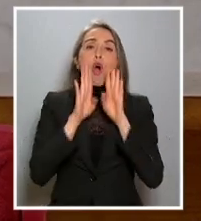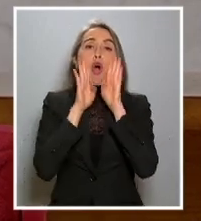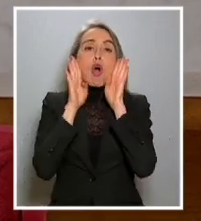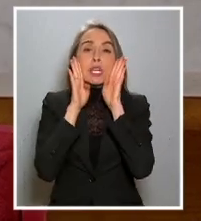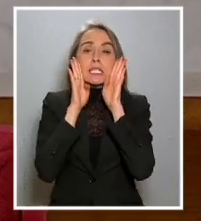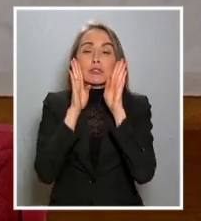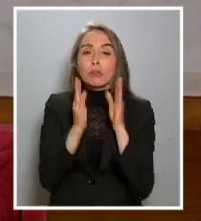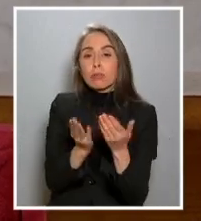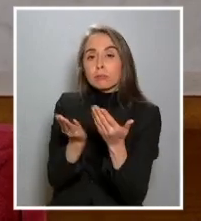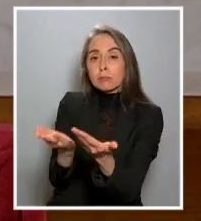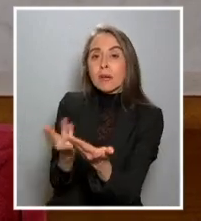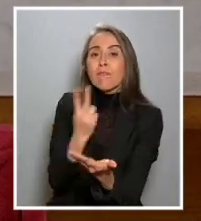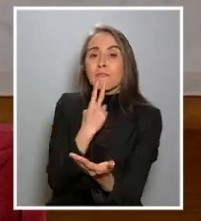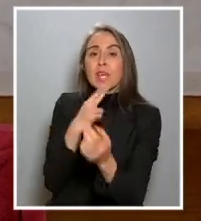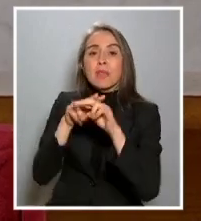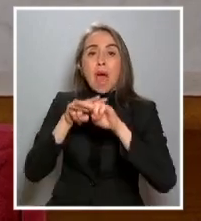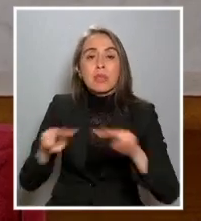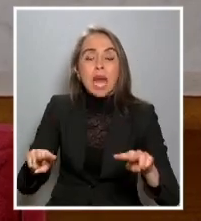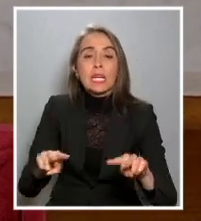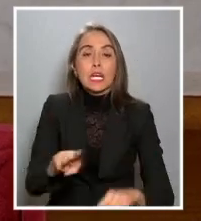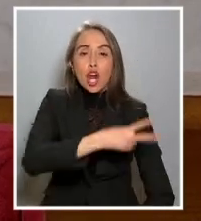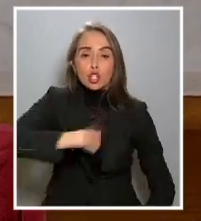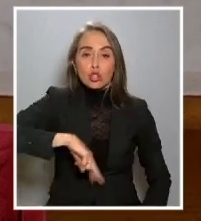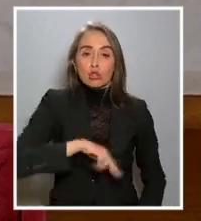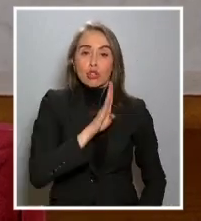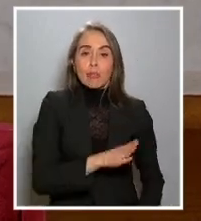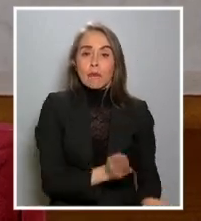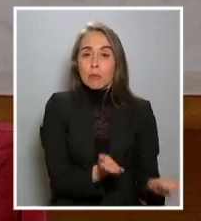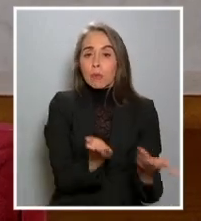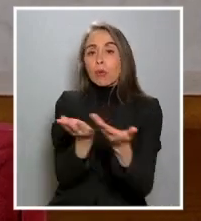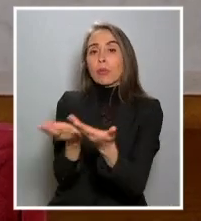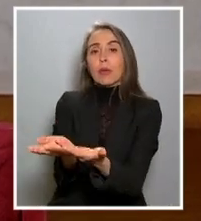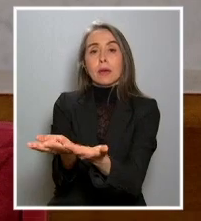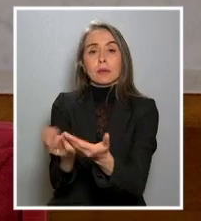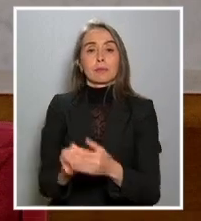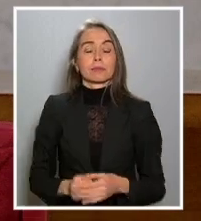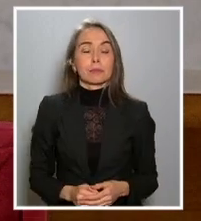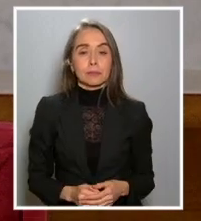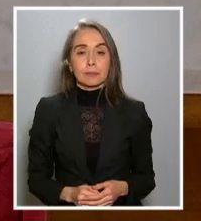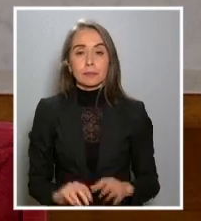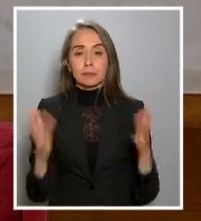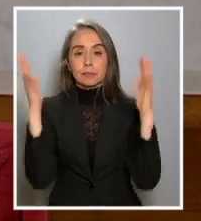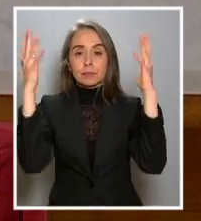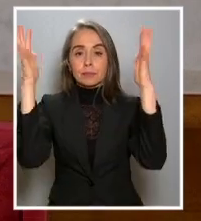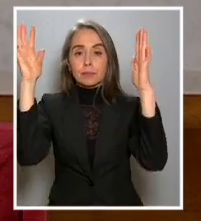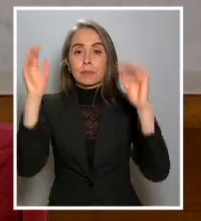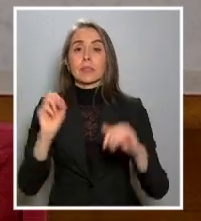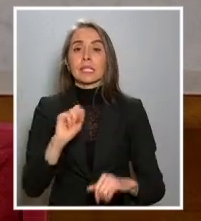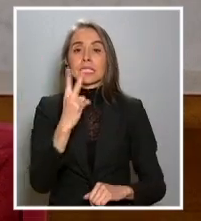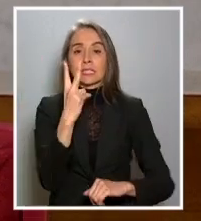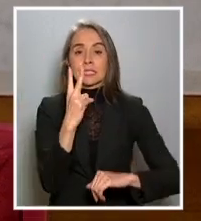que merecen una vida tranquila y debemos dársela. Segundo eje.